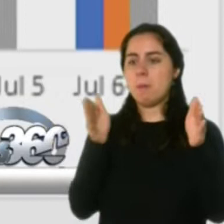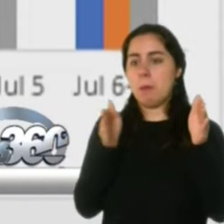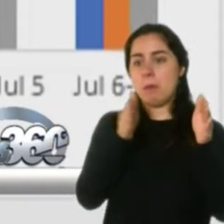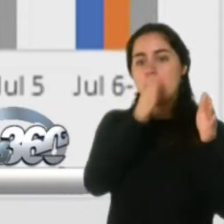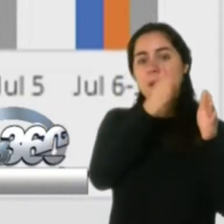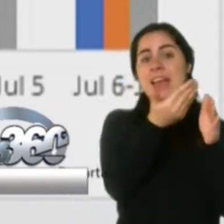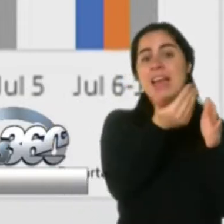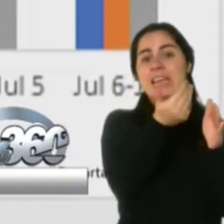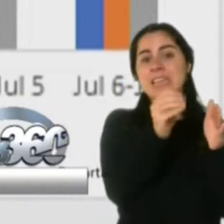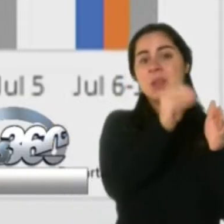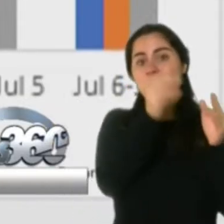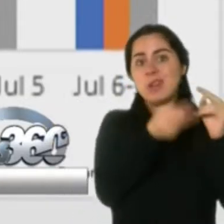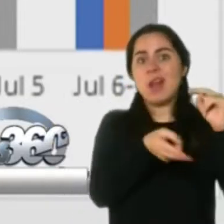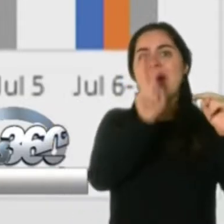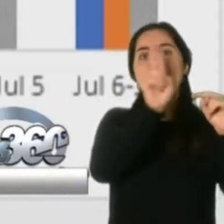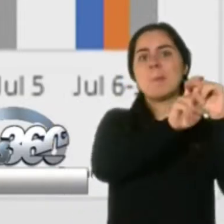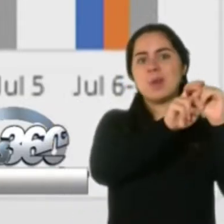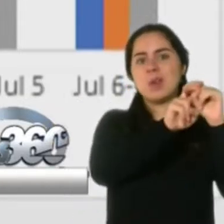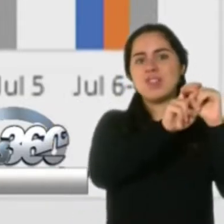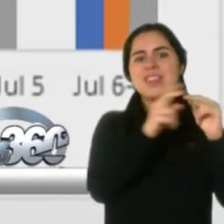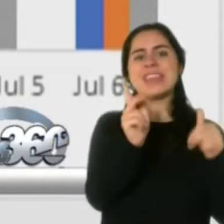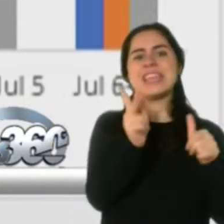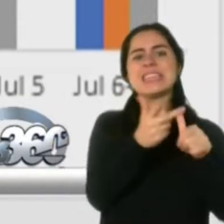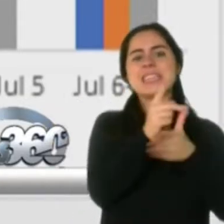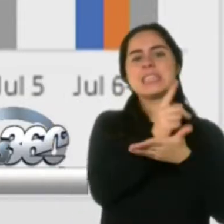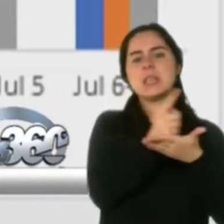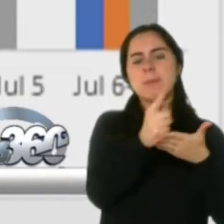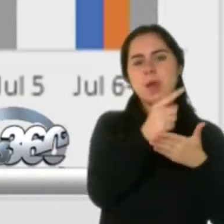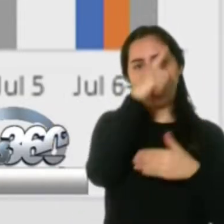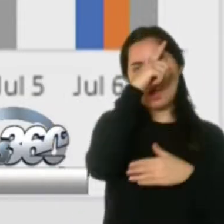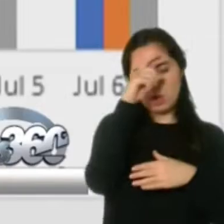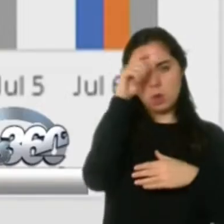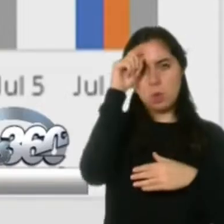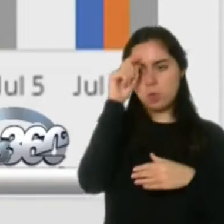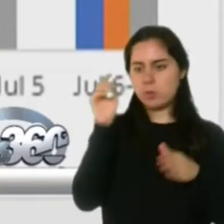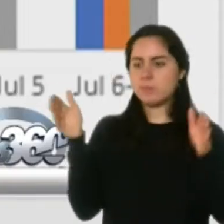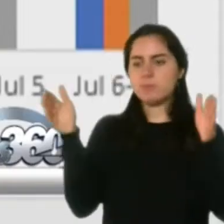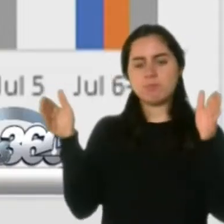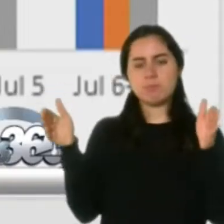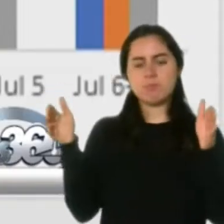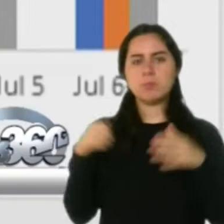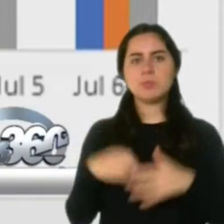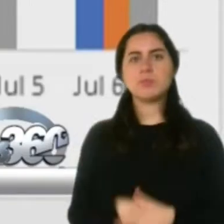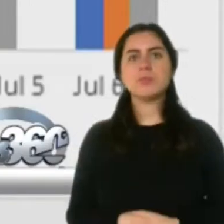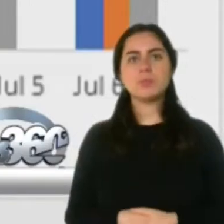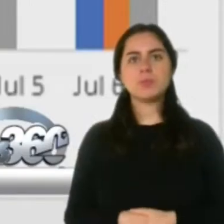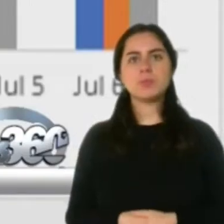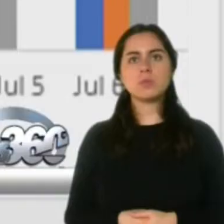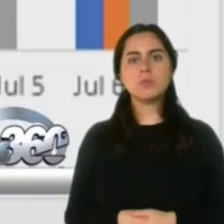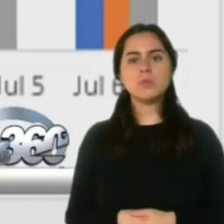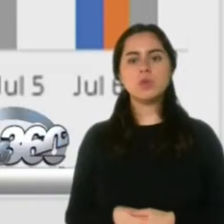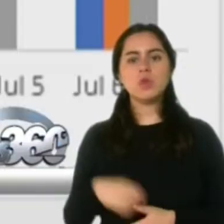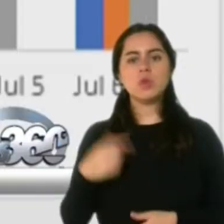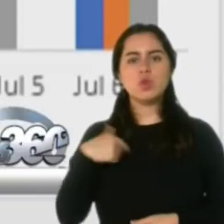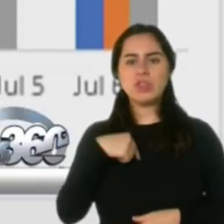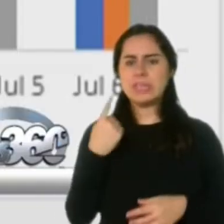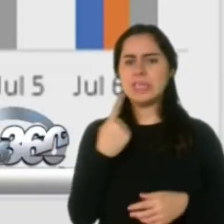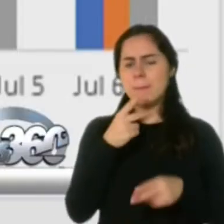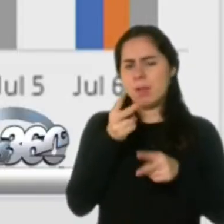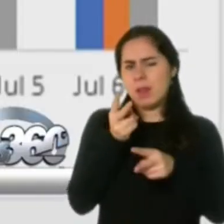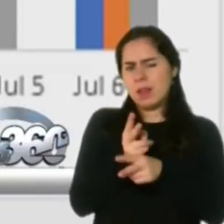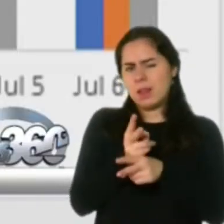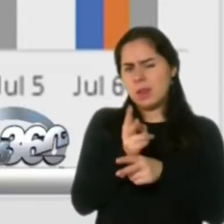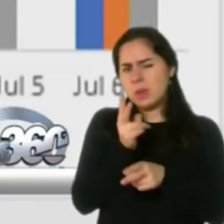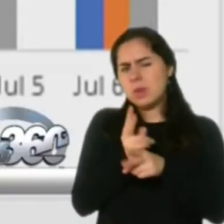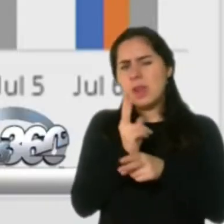15% en la tercera semana de junio. La última gráfica, barra, siempre la trabajamos un poquito con cuidado